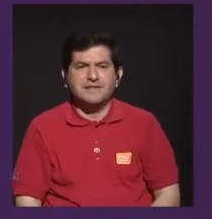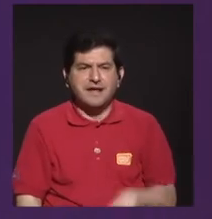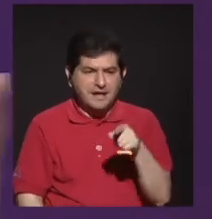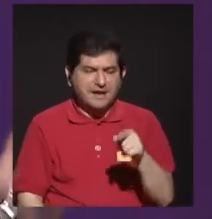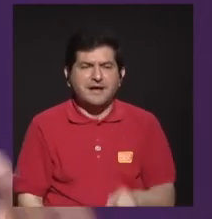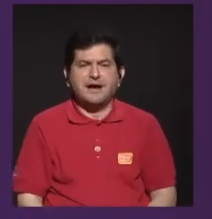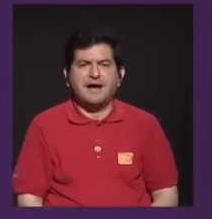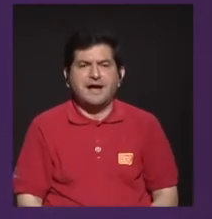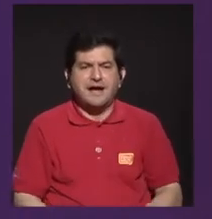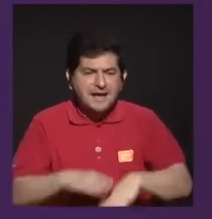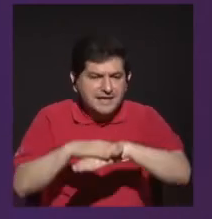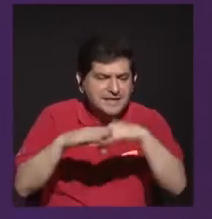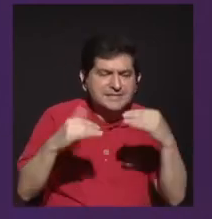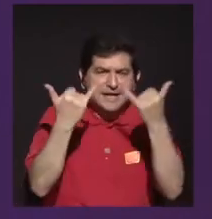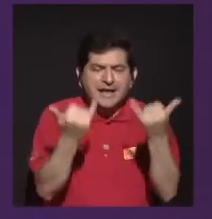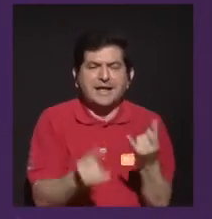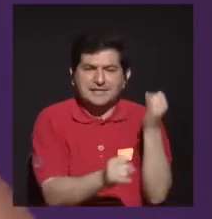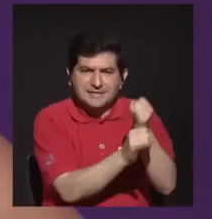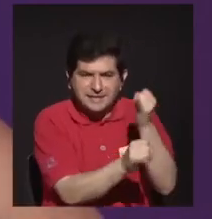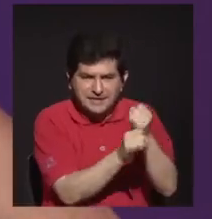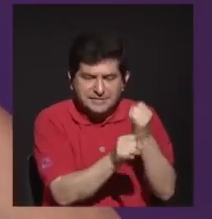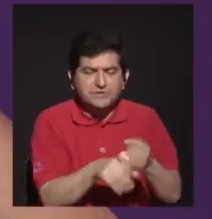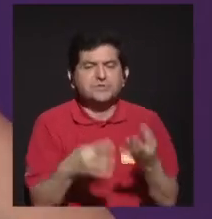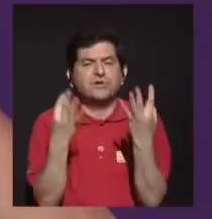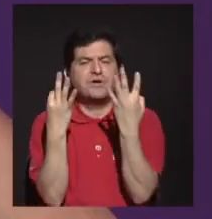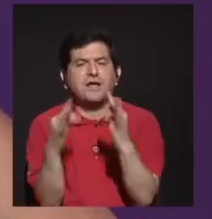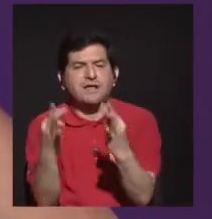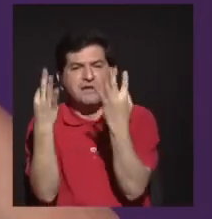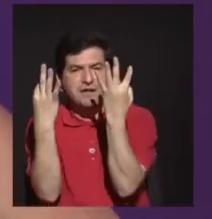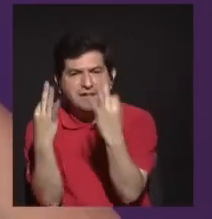articulación interinstitucional para poder